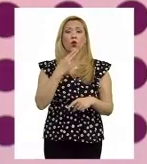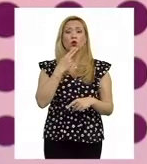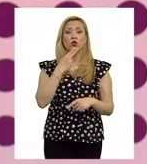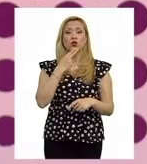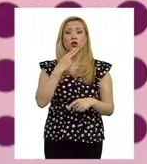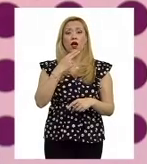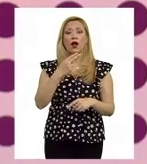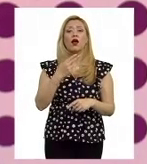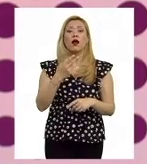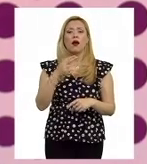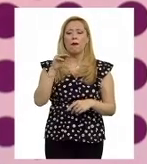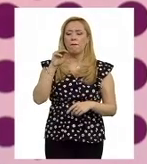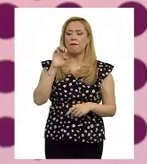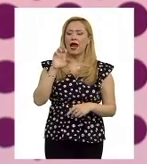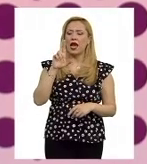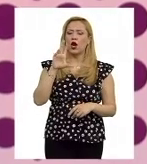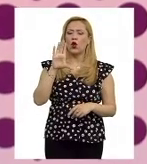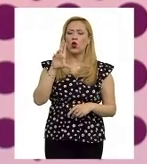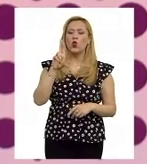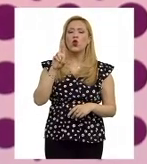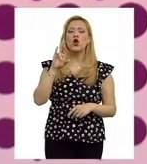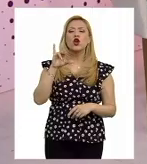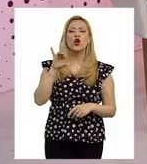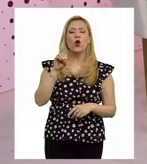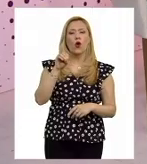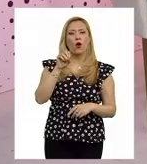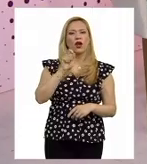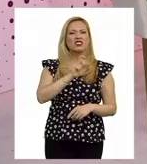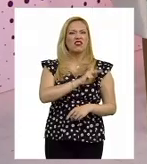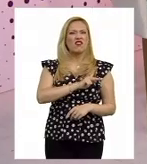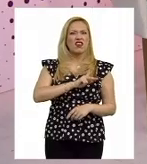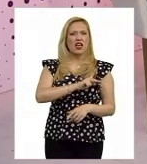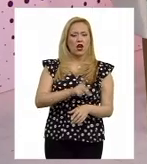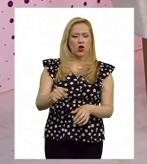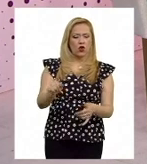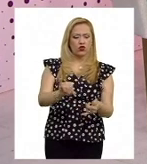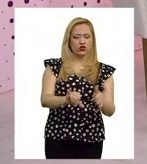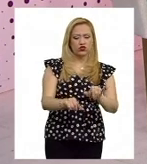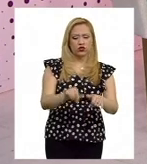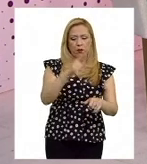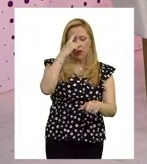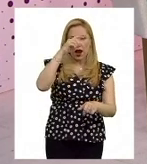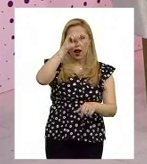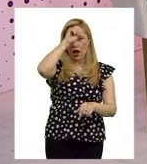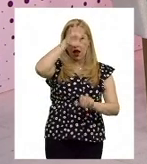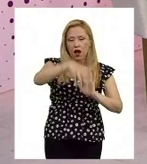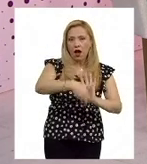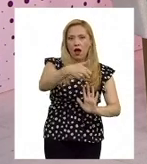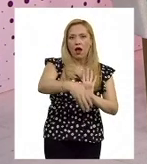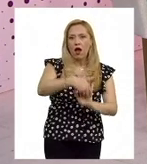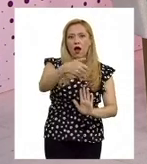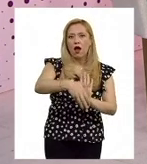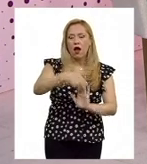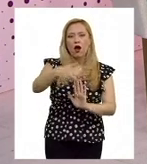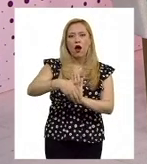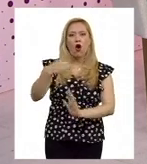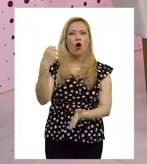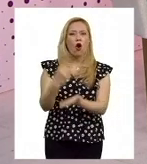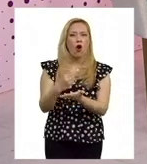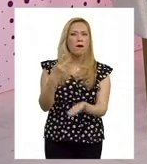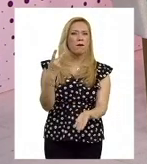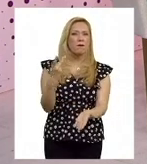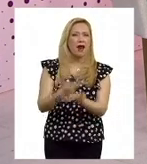los ríos, o mismo legal, pero de manera abusiva, que resiste a las multinacionales si vienen y